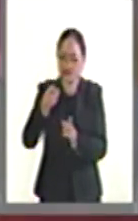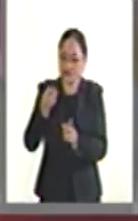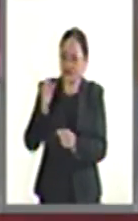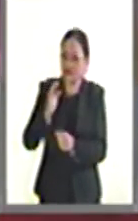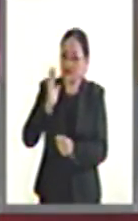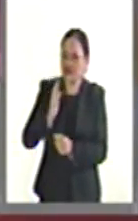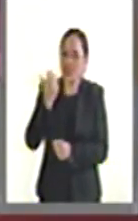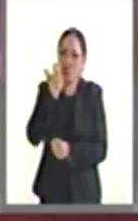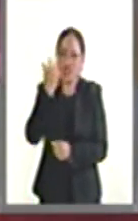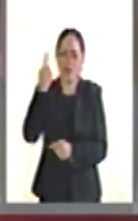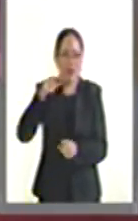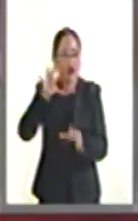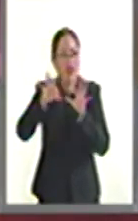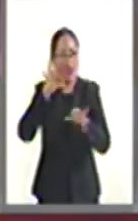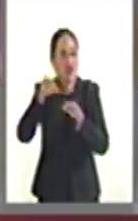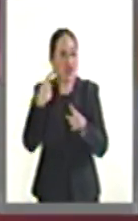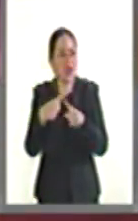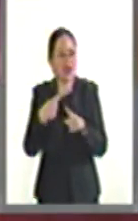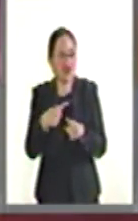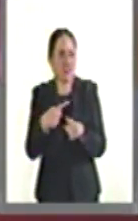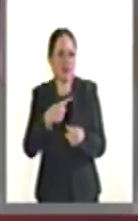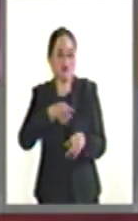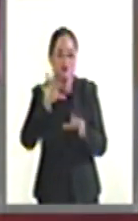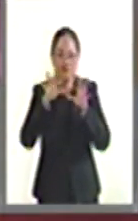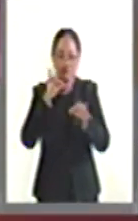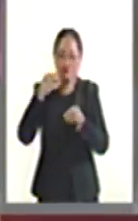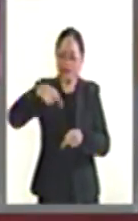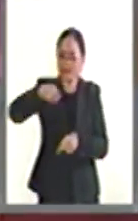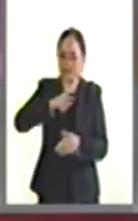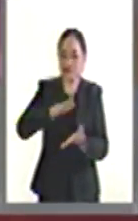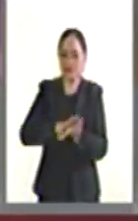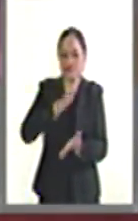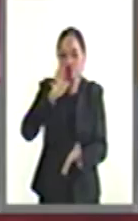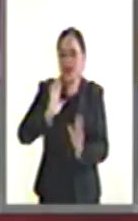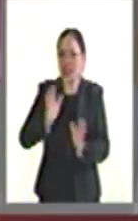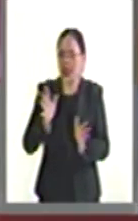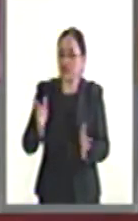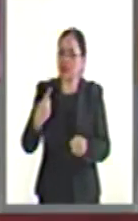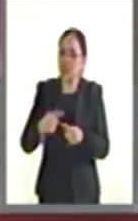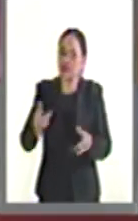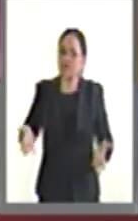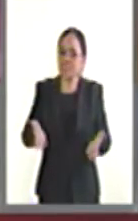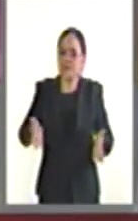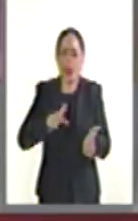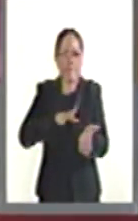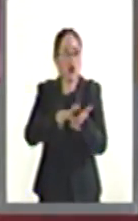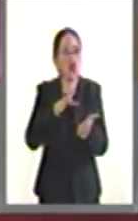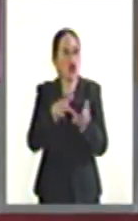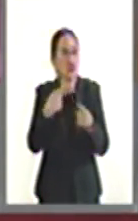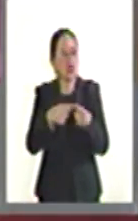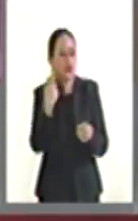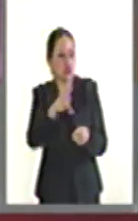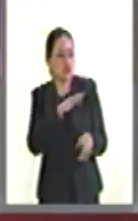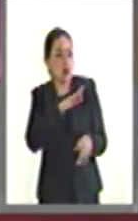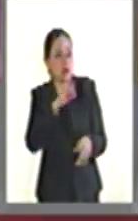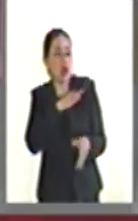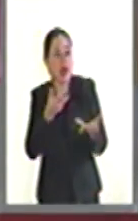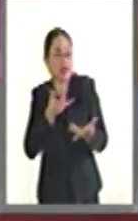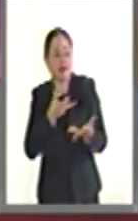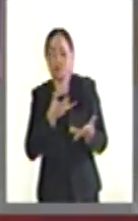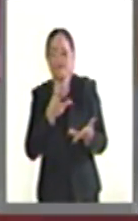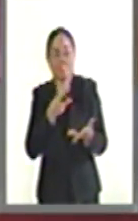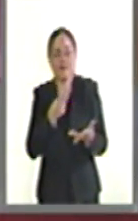simulada calificación de personajes que en su mayoría están previamente impulsados no por sus méritos, sino por